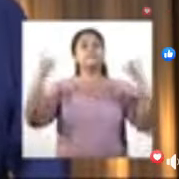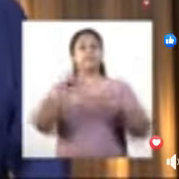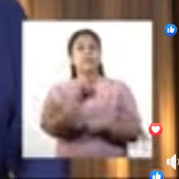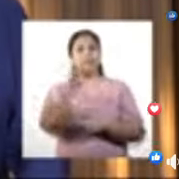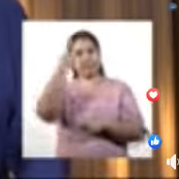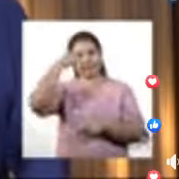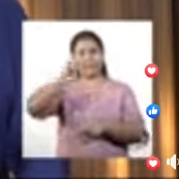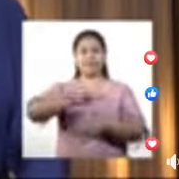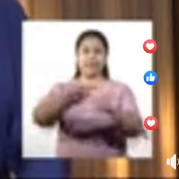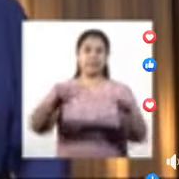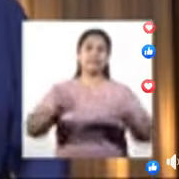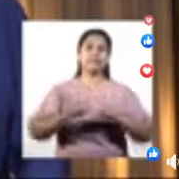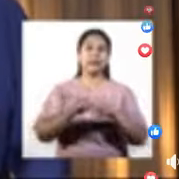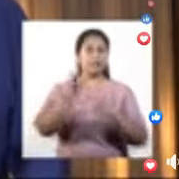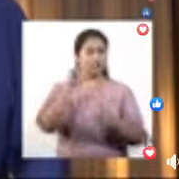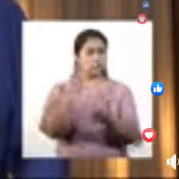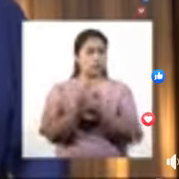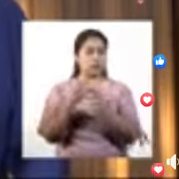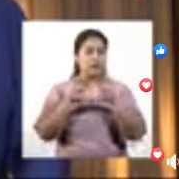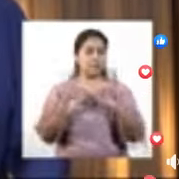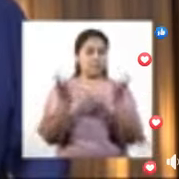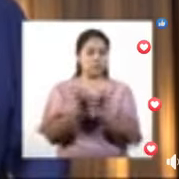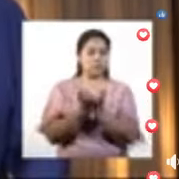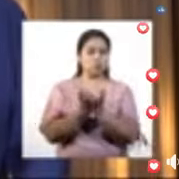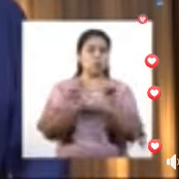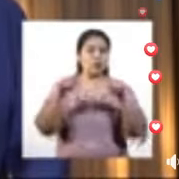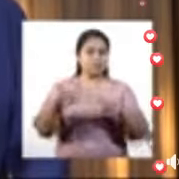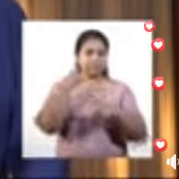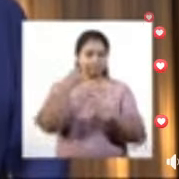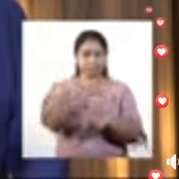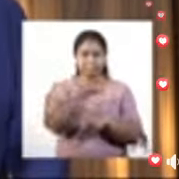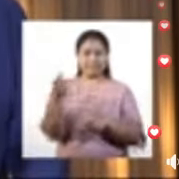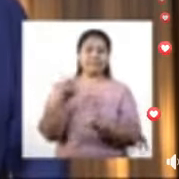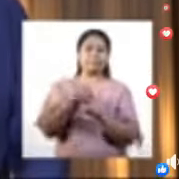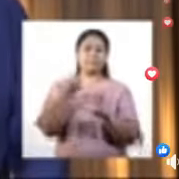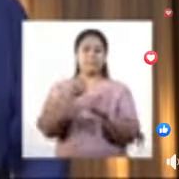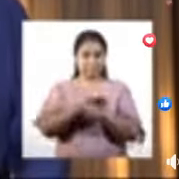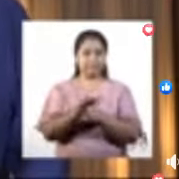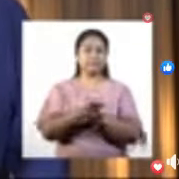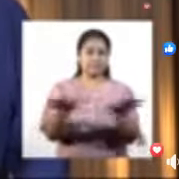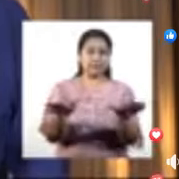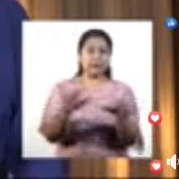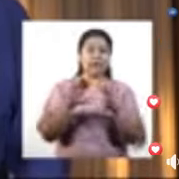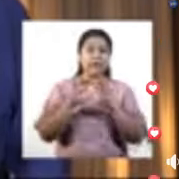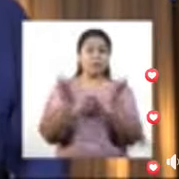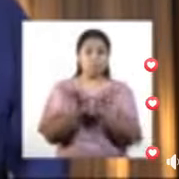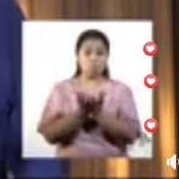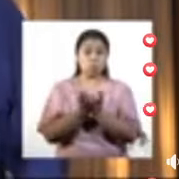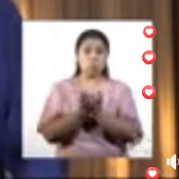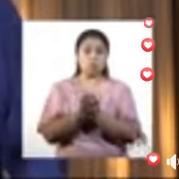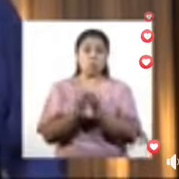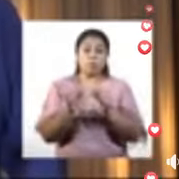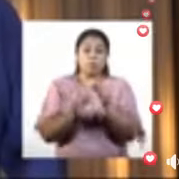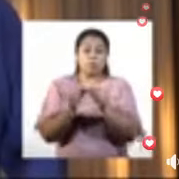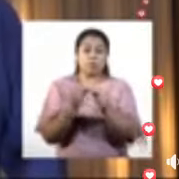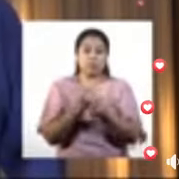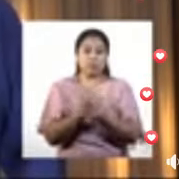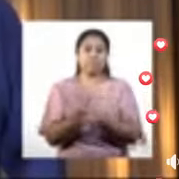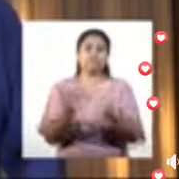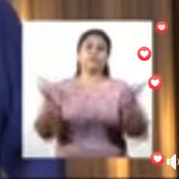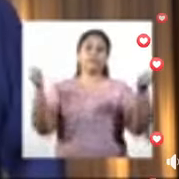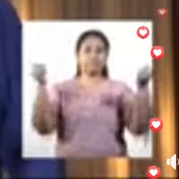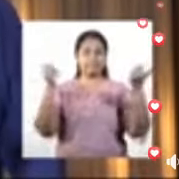mundo, dentro de todo lo que ha pasado con este virus, el mundo se ha recuperado en gran medida en sus